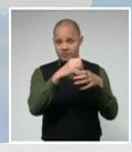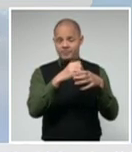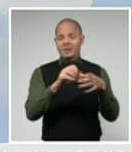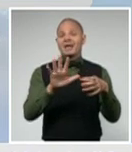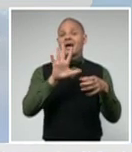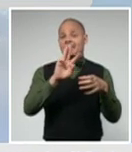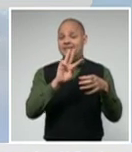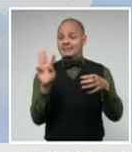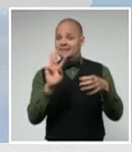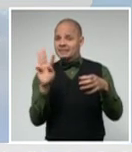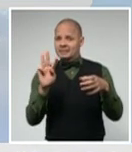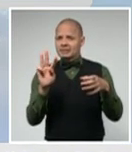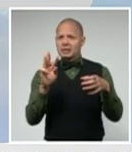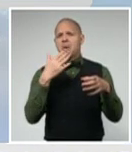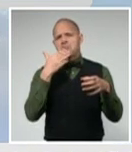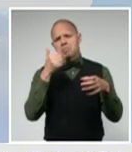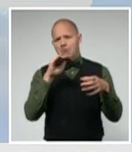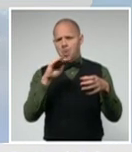clínica estable.